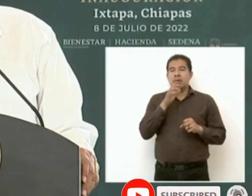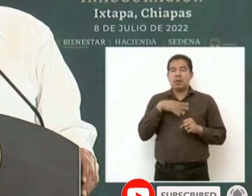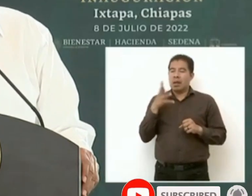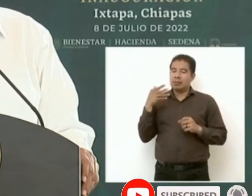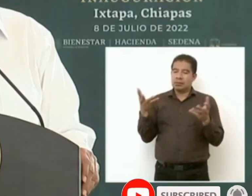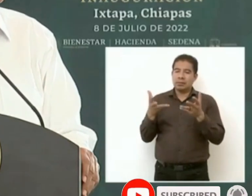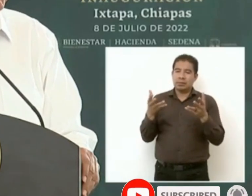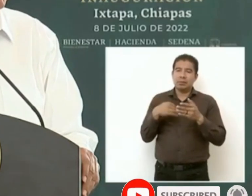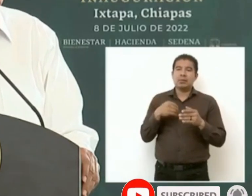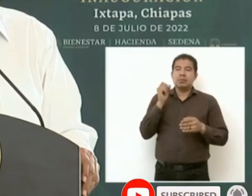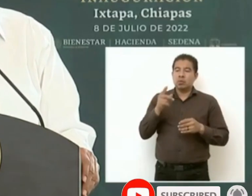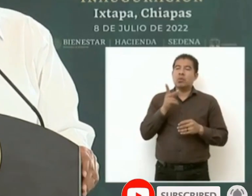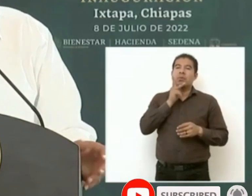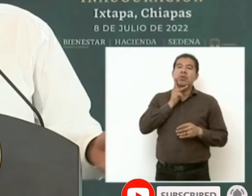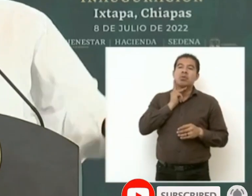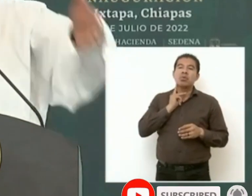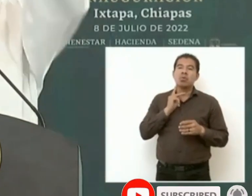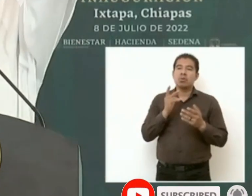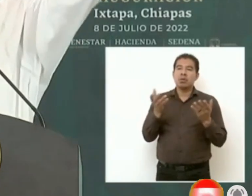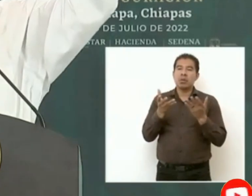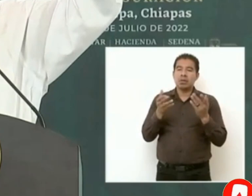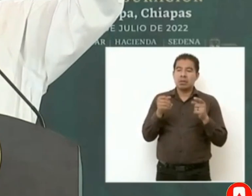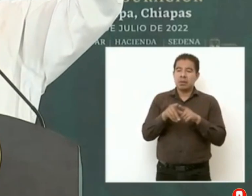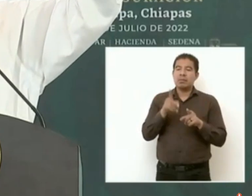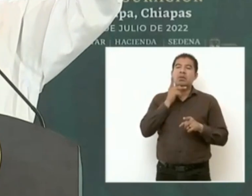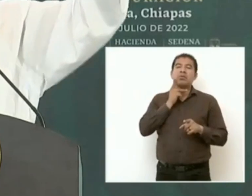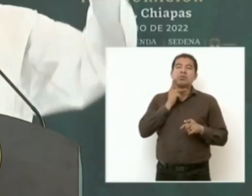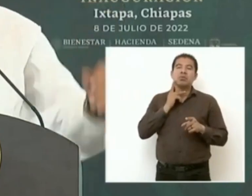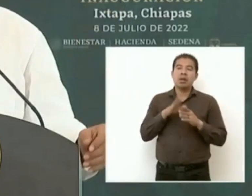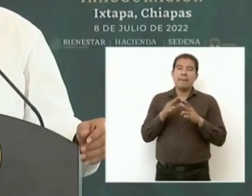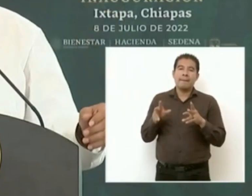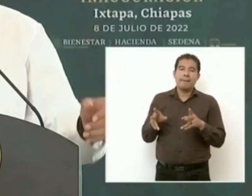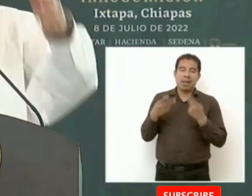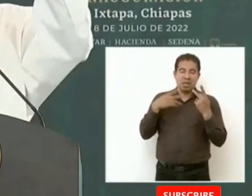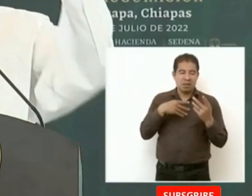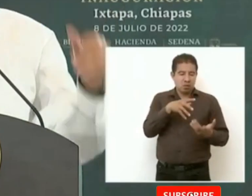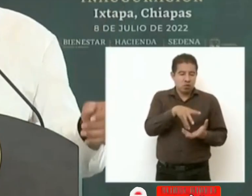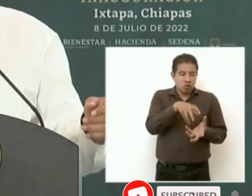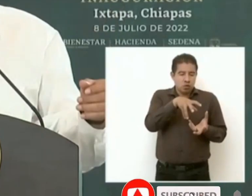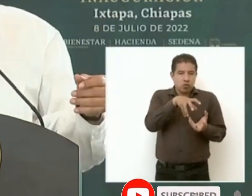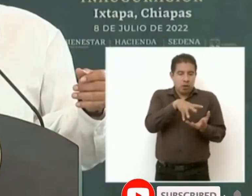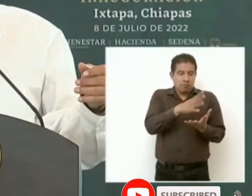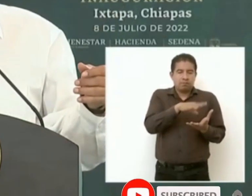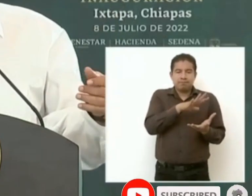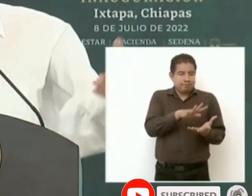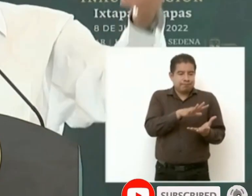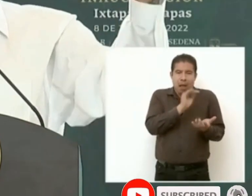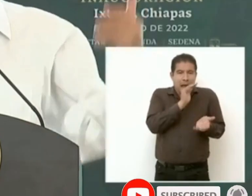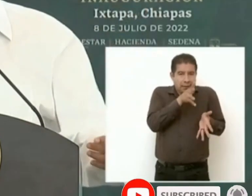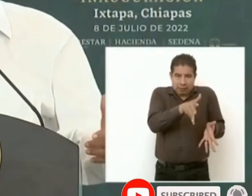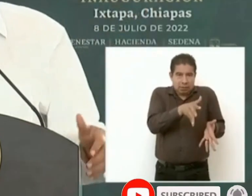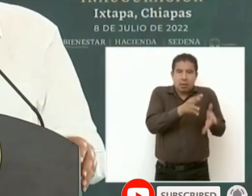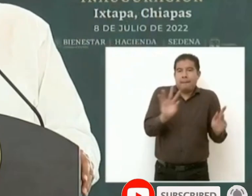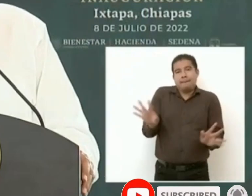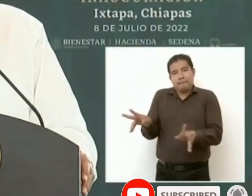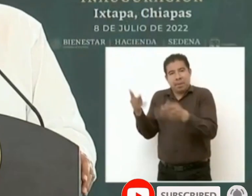¿Qué se hacía con el petróleo? Se vendía crudo como materia prima y comprábamos